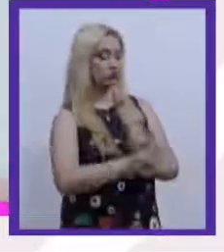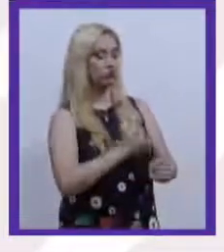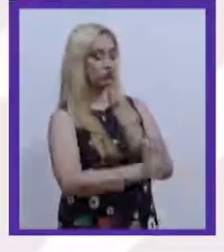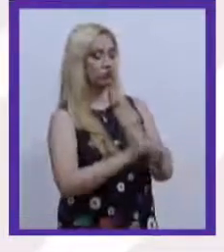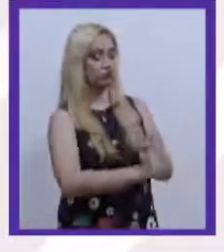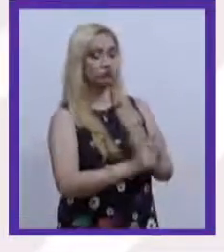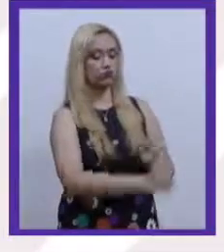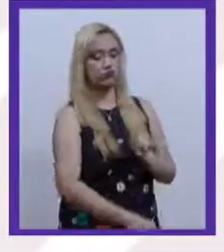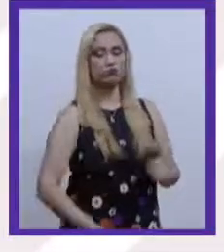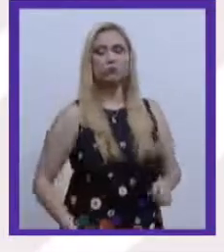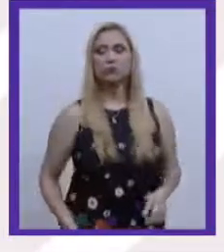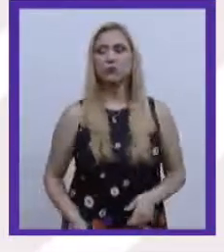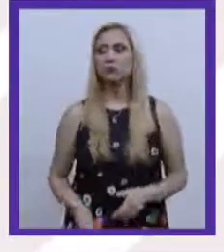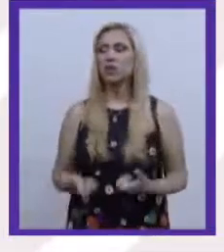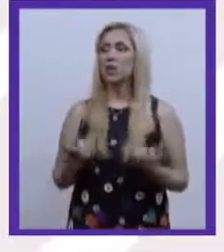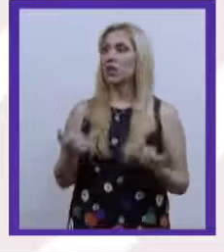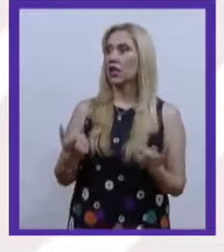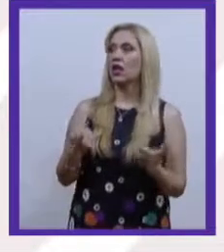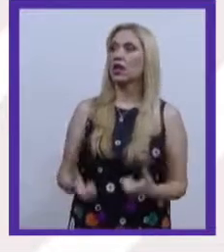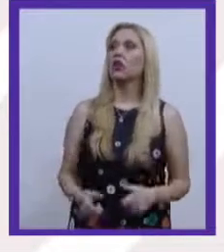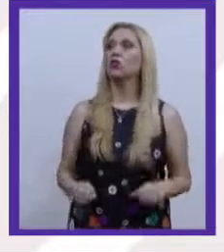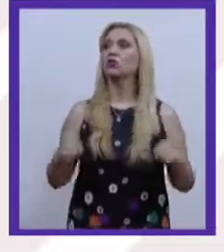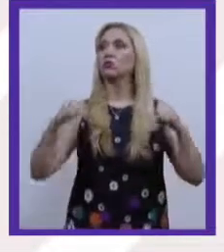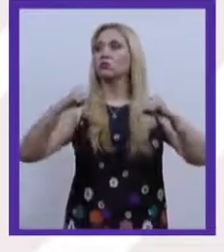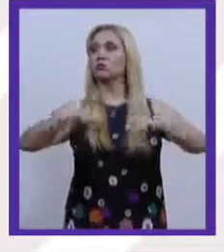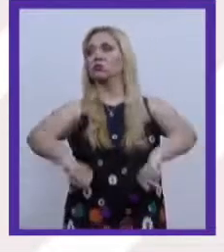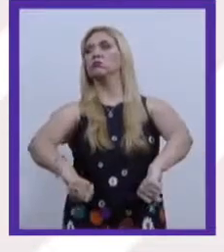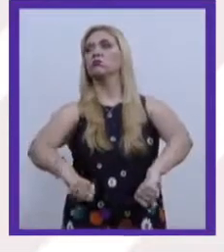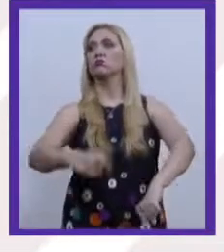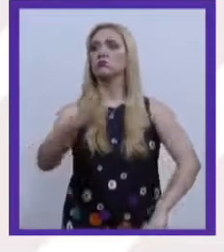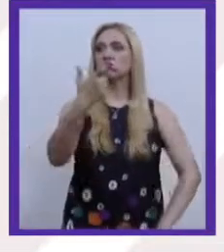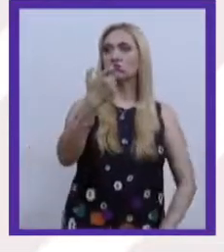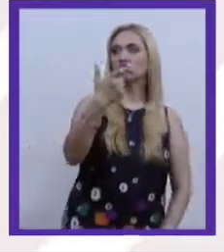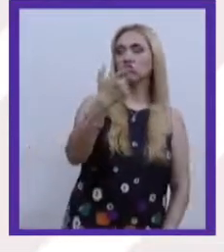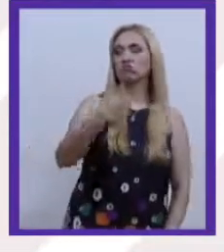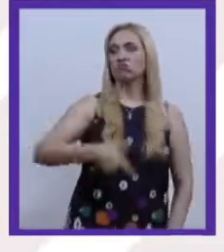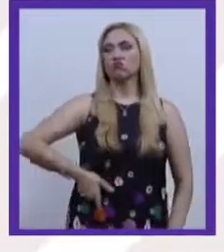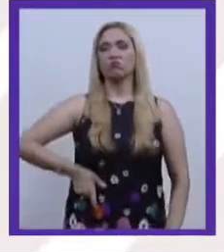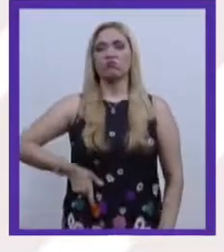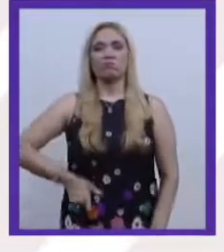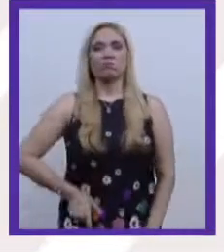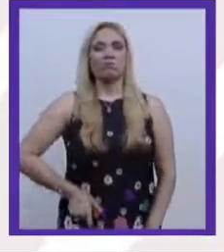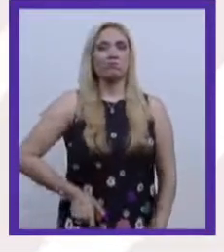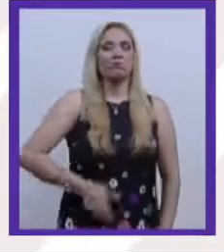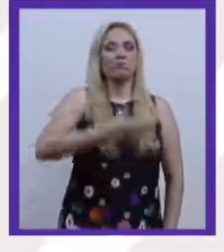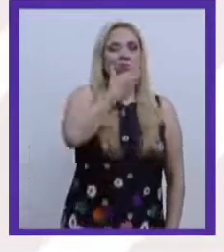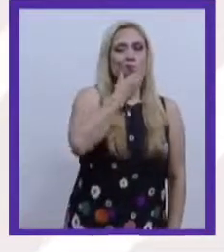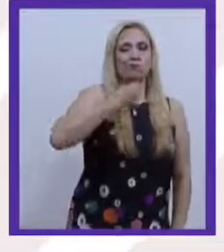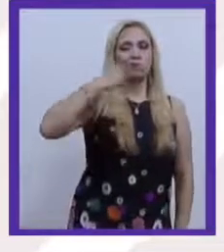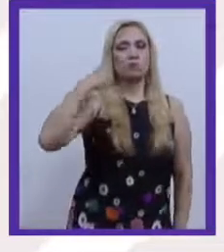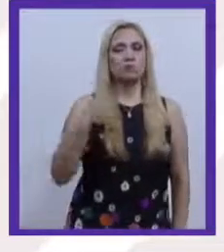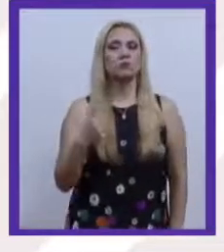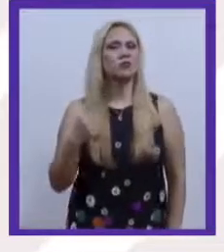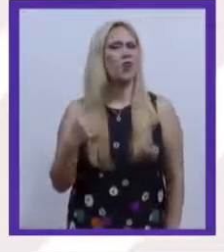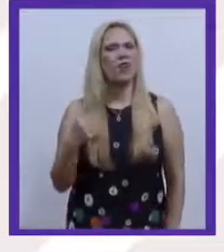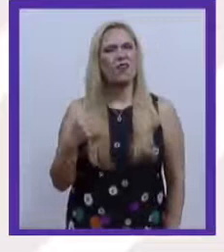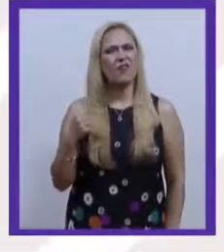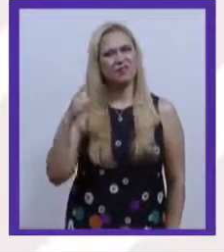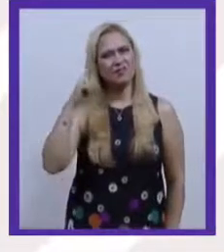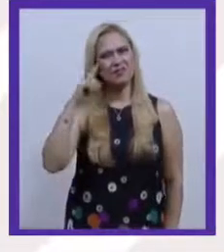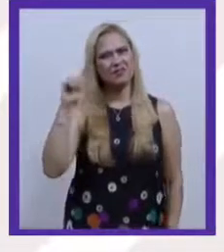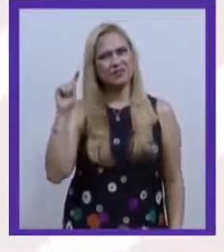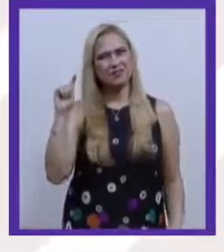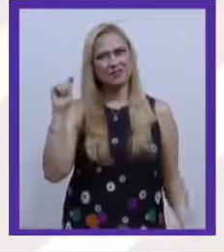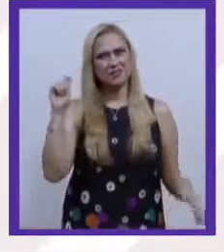¿no? El dinero, el poder, las armas, esos son sus valores. Cambiar de valores,